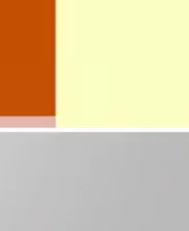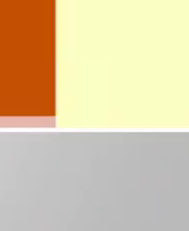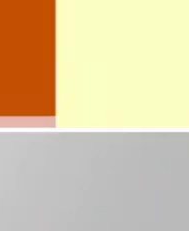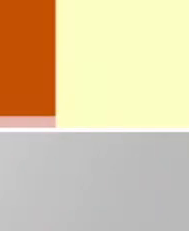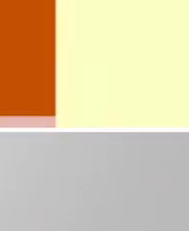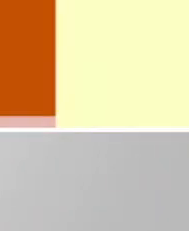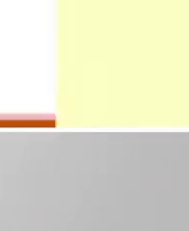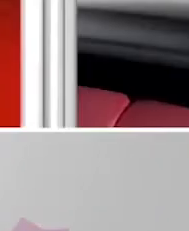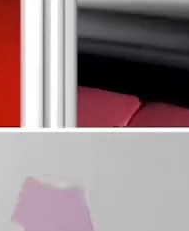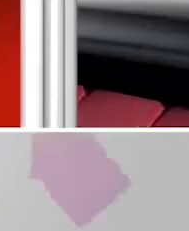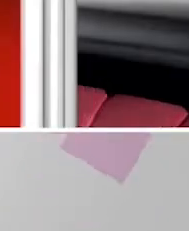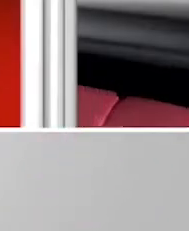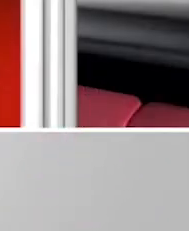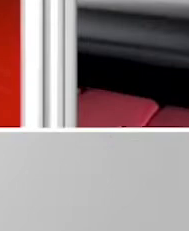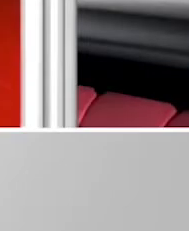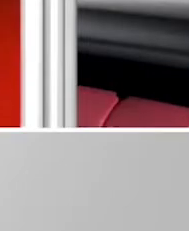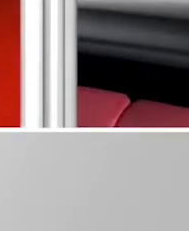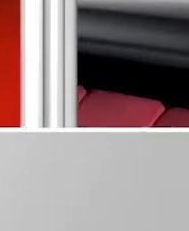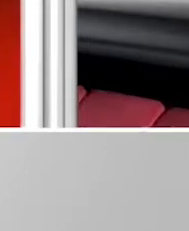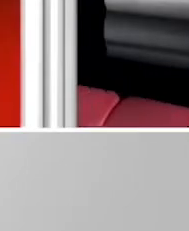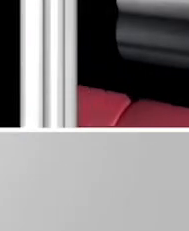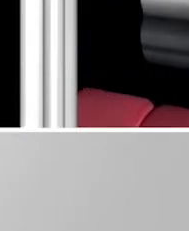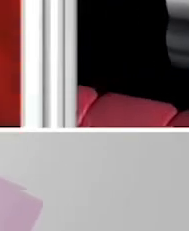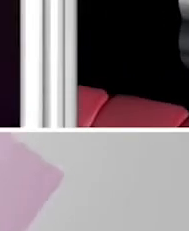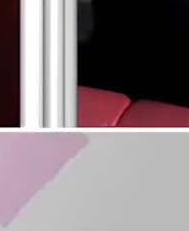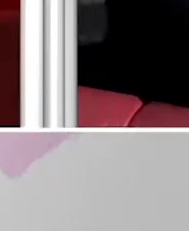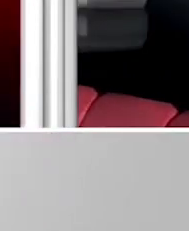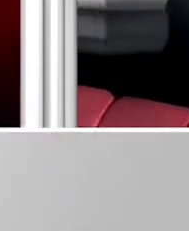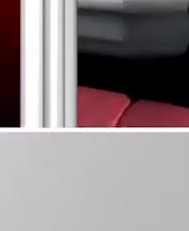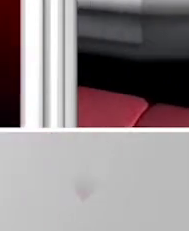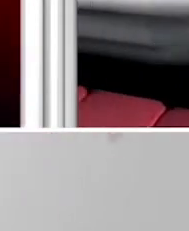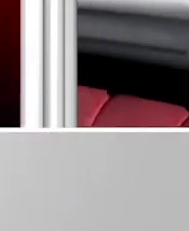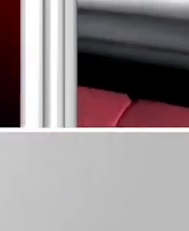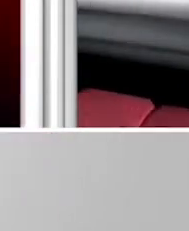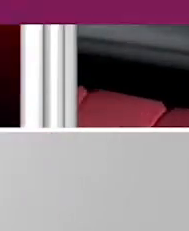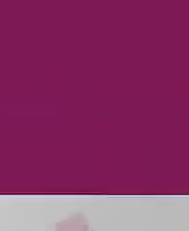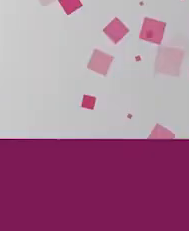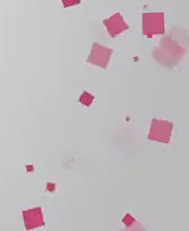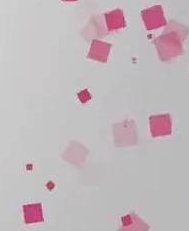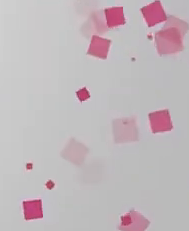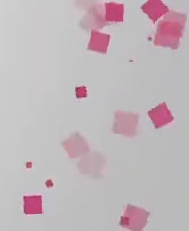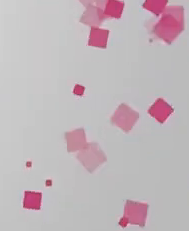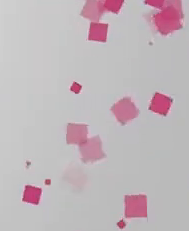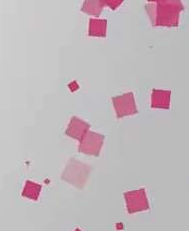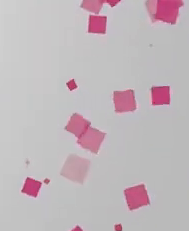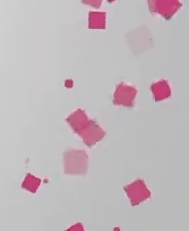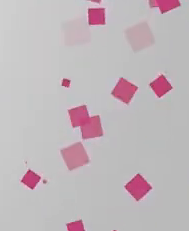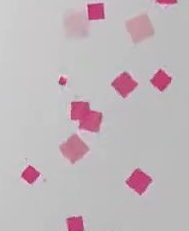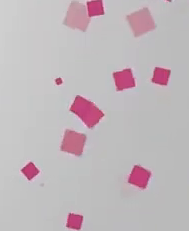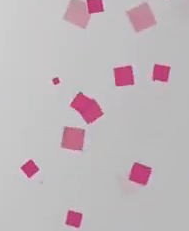Reportajes, entrevistas, noticias y más encontrarás en Los Nicolaitas.